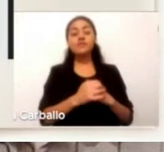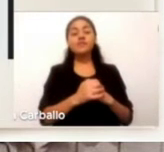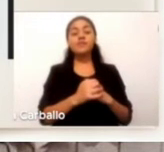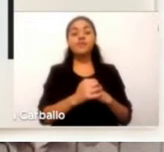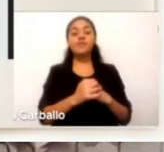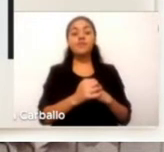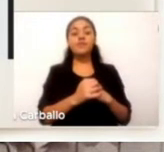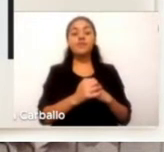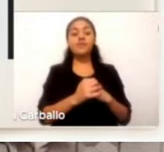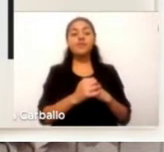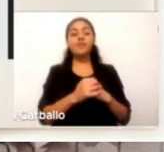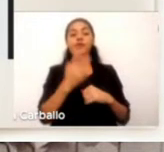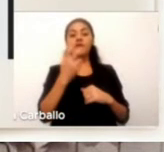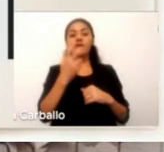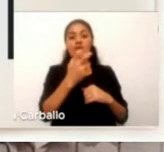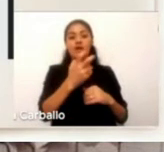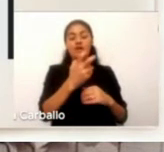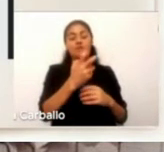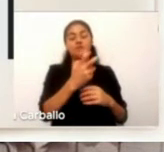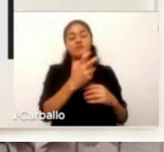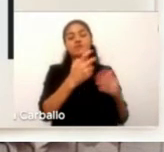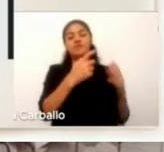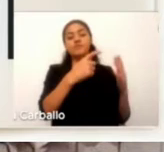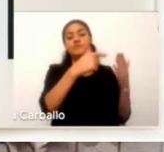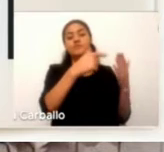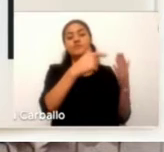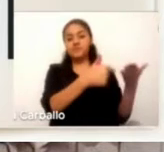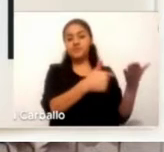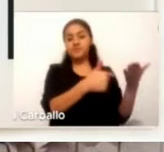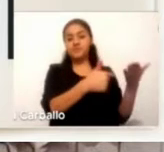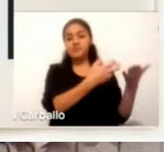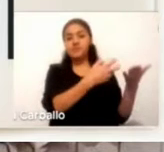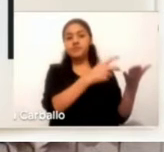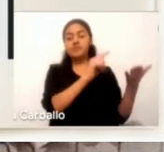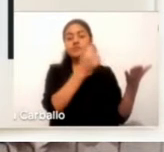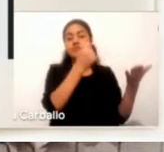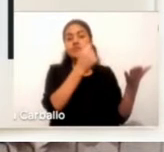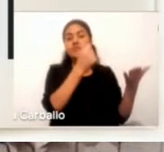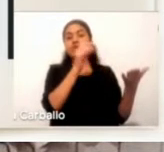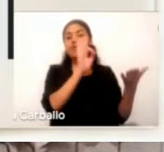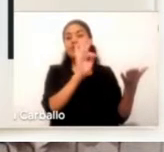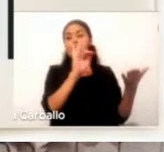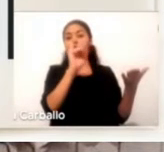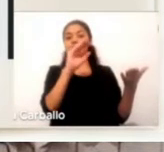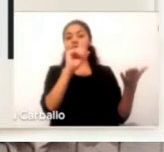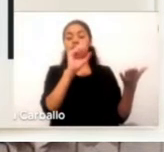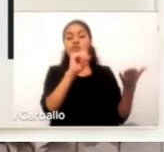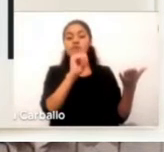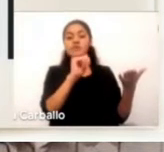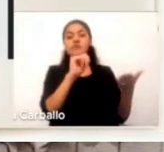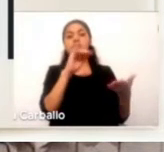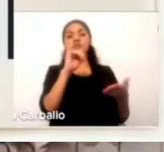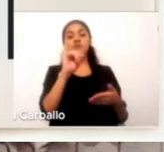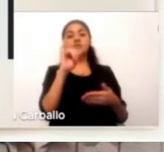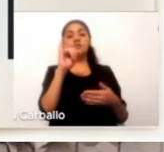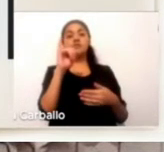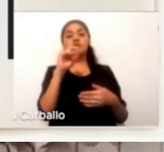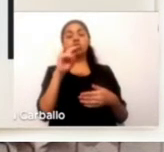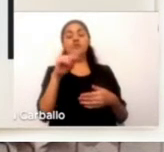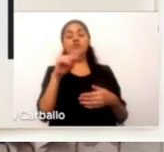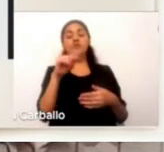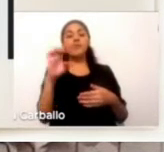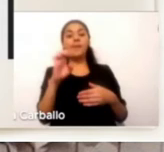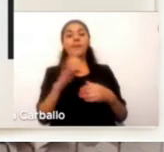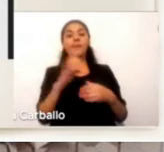del dictamen consolidado emitido por la Unidad Técnica de Fiscalización del Instituto Nacional Electoral, se constató que